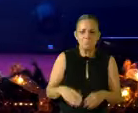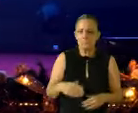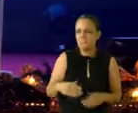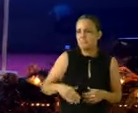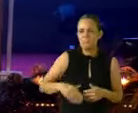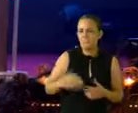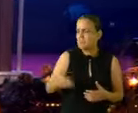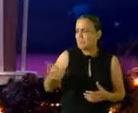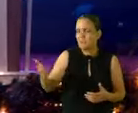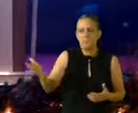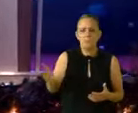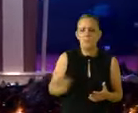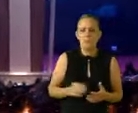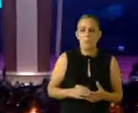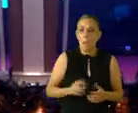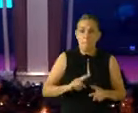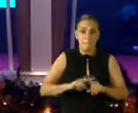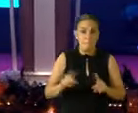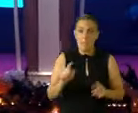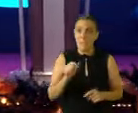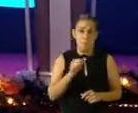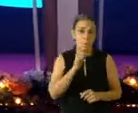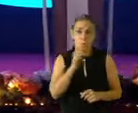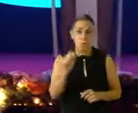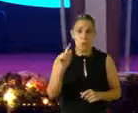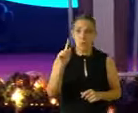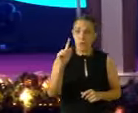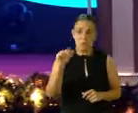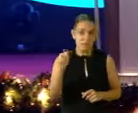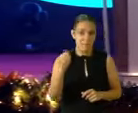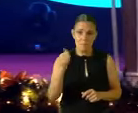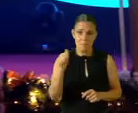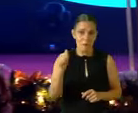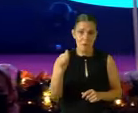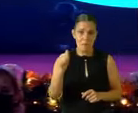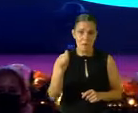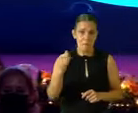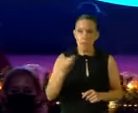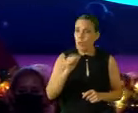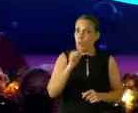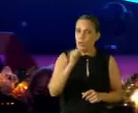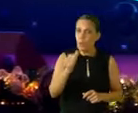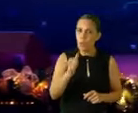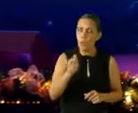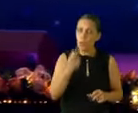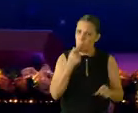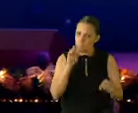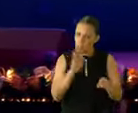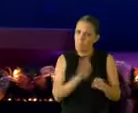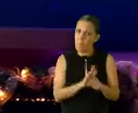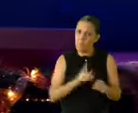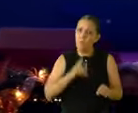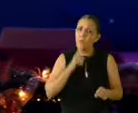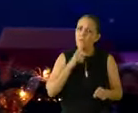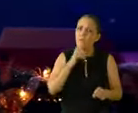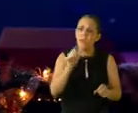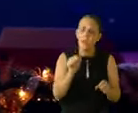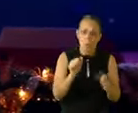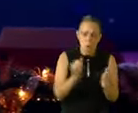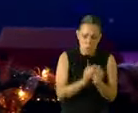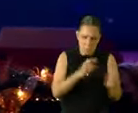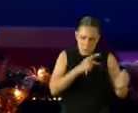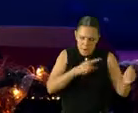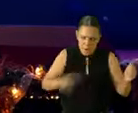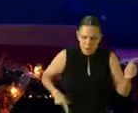diezmaba, no tenía un compromiso real con el reino de Dios. Porque usted puede ir a Gardenia o puede ir